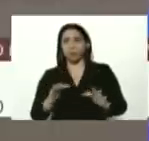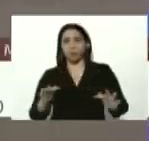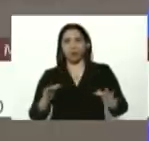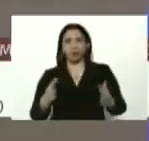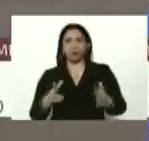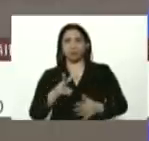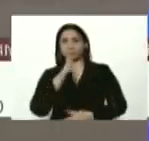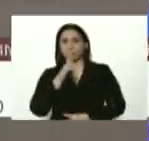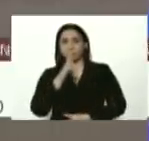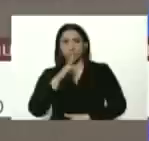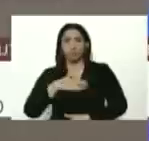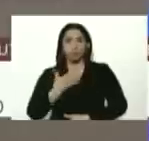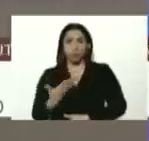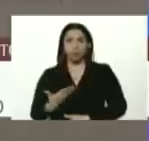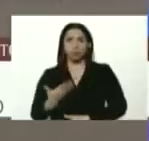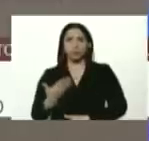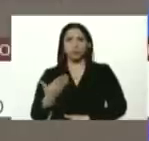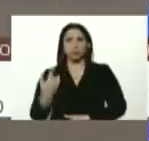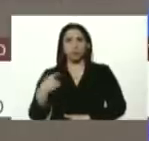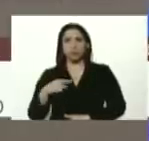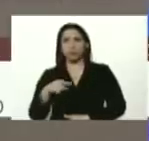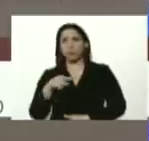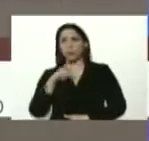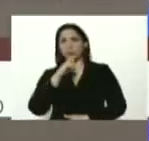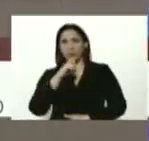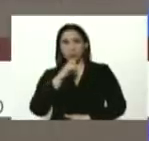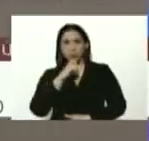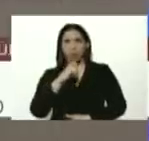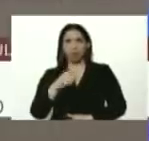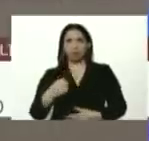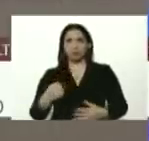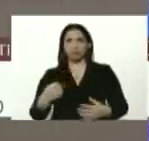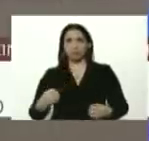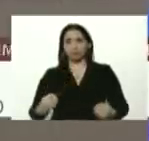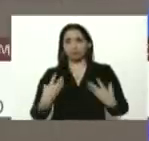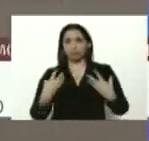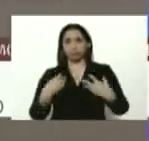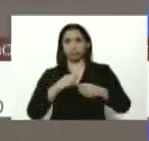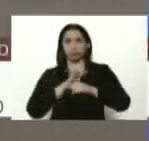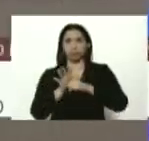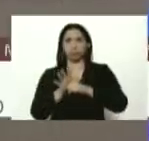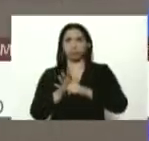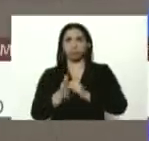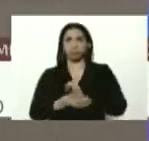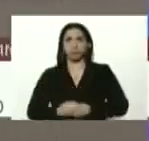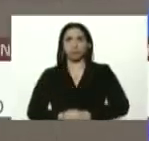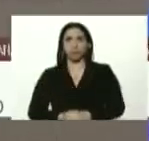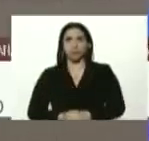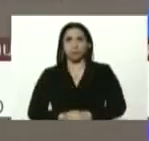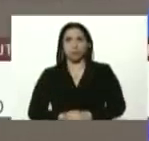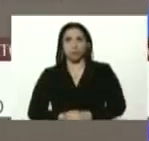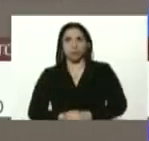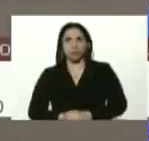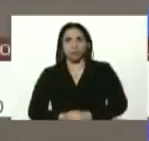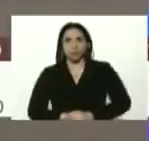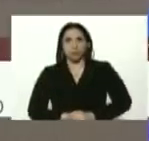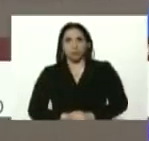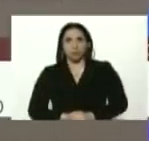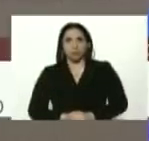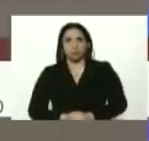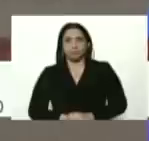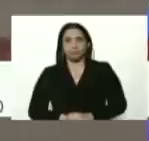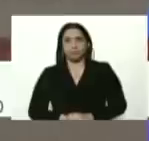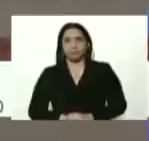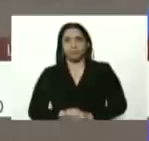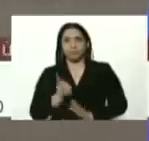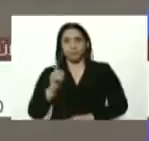que tuvo varias complicaciones relacionadas con la infección por COVID-19, que